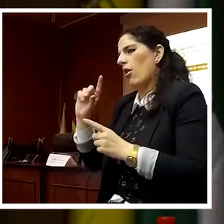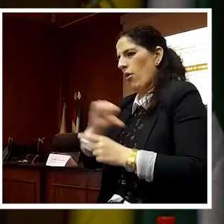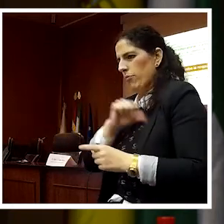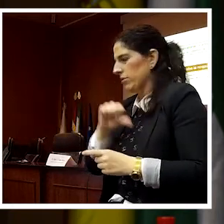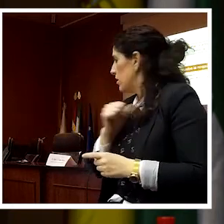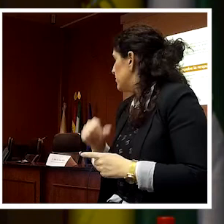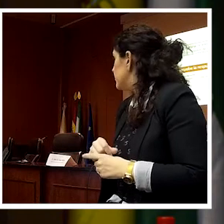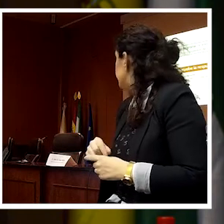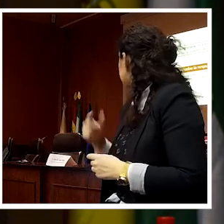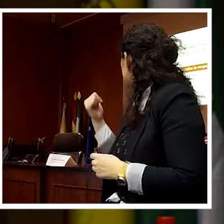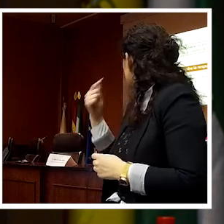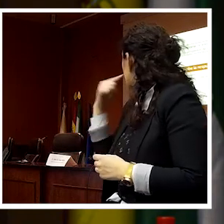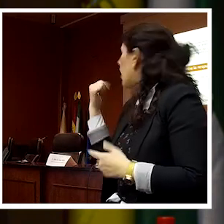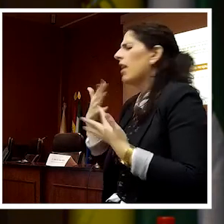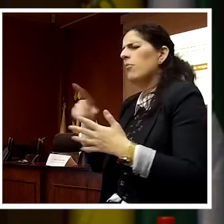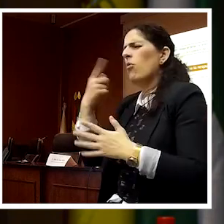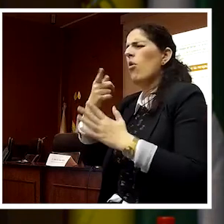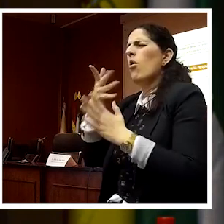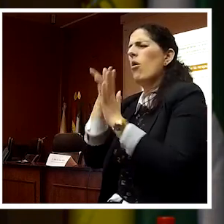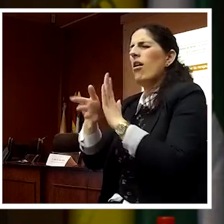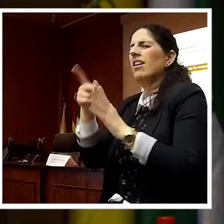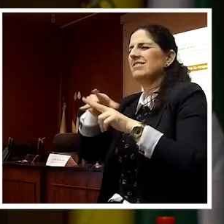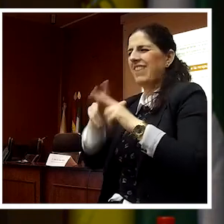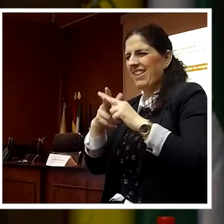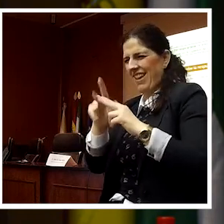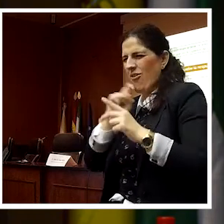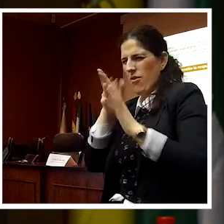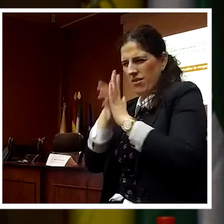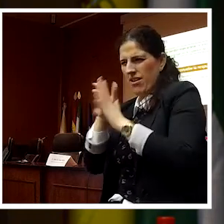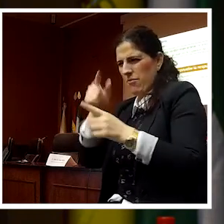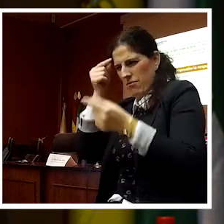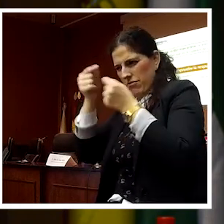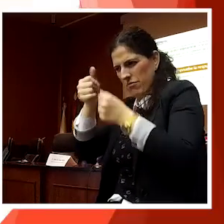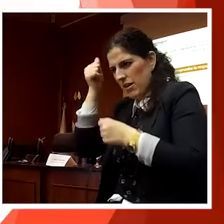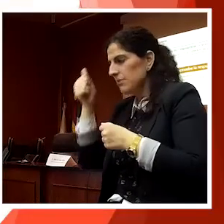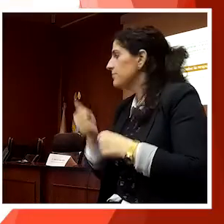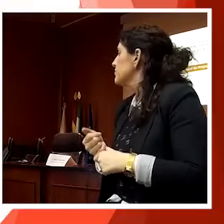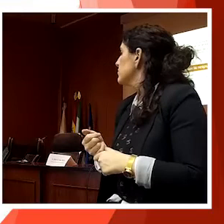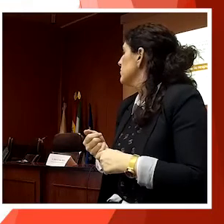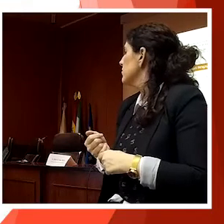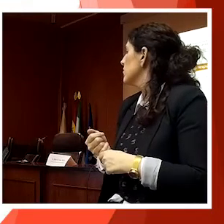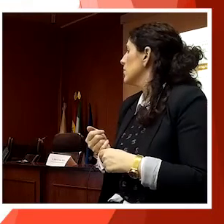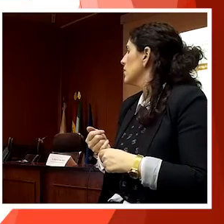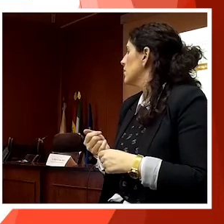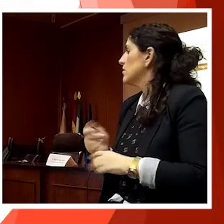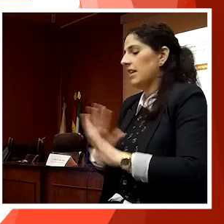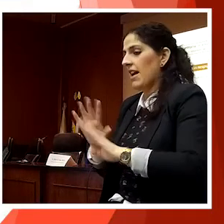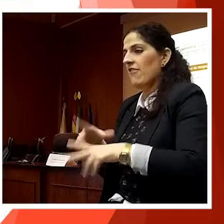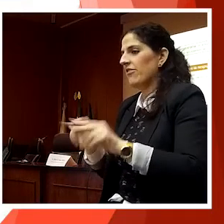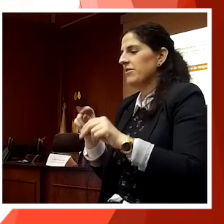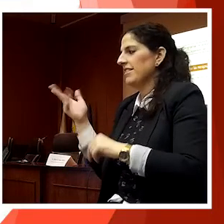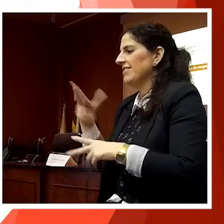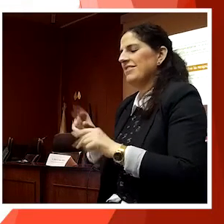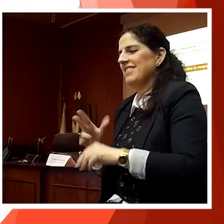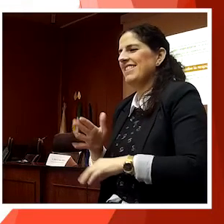Aquí os pongo rápidamente, porque después hay un taller de cómo va a ser la secuencia del taller, cómo se puede hacer esto. Ya acabo, 20